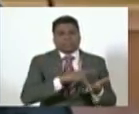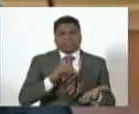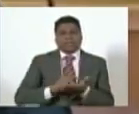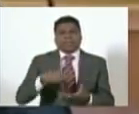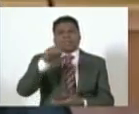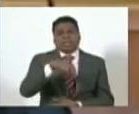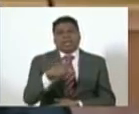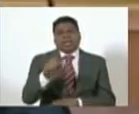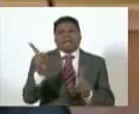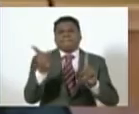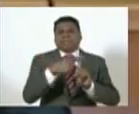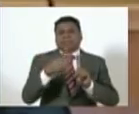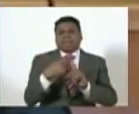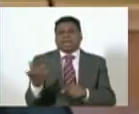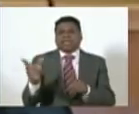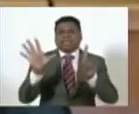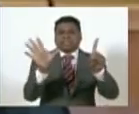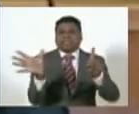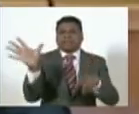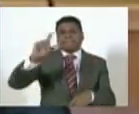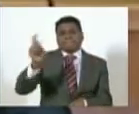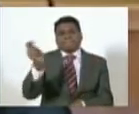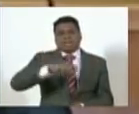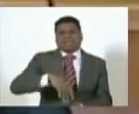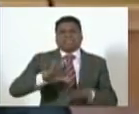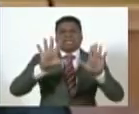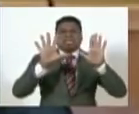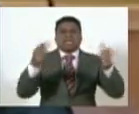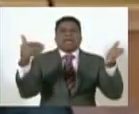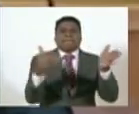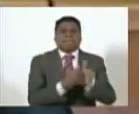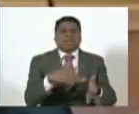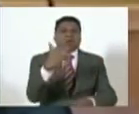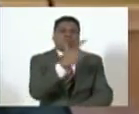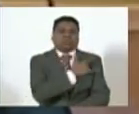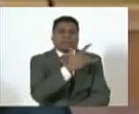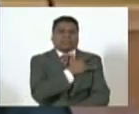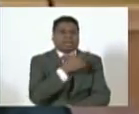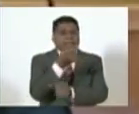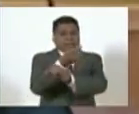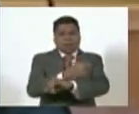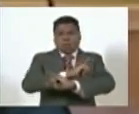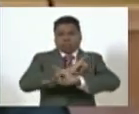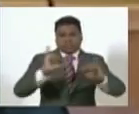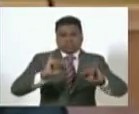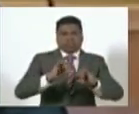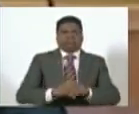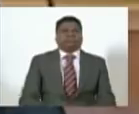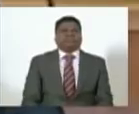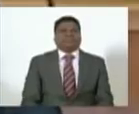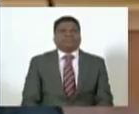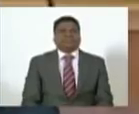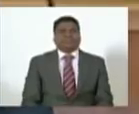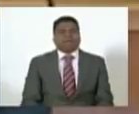semestre 10.000 nuevos funcionarios de nivel universitario en la Policía Nacional Bolivariana.